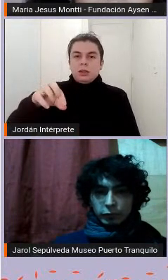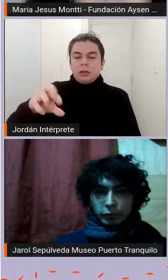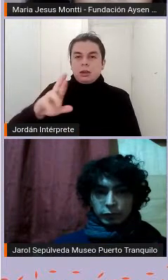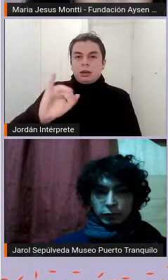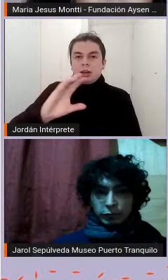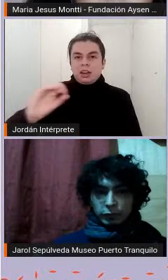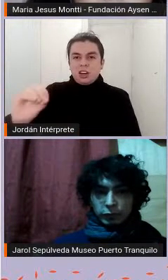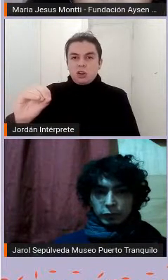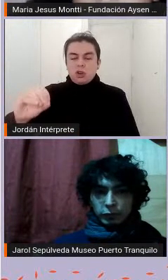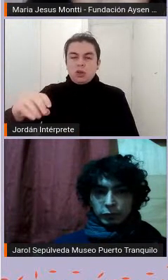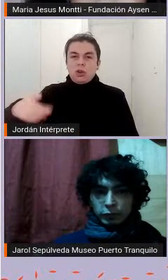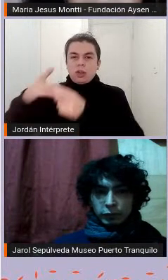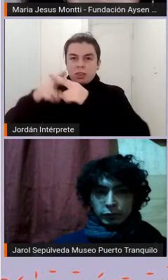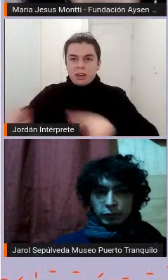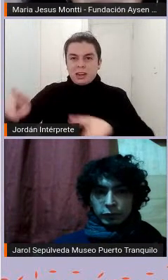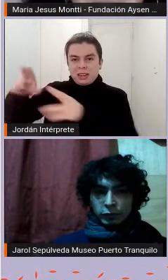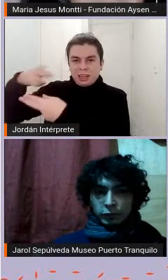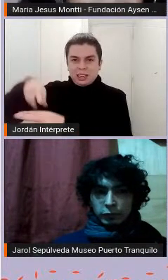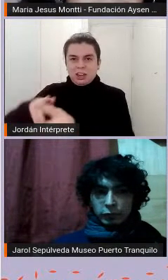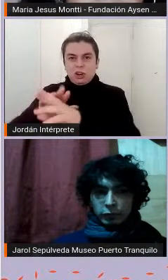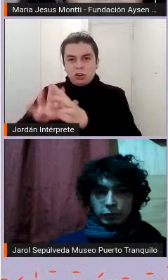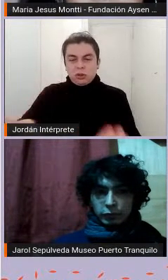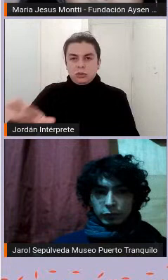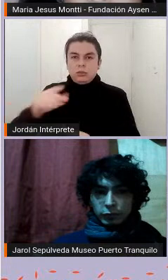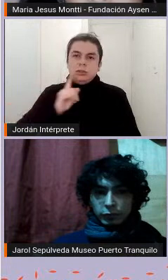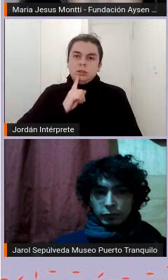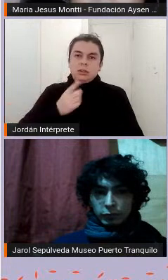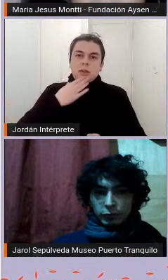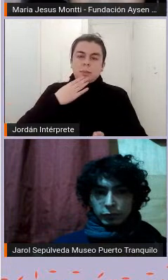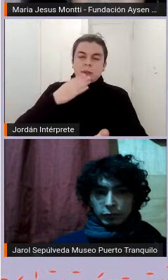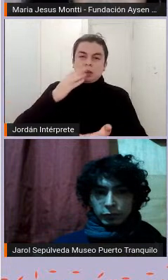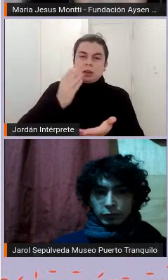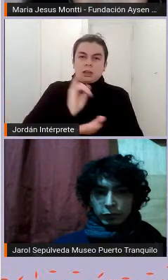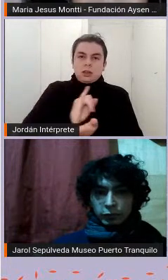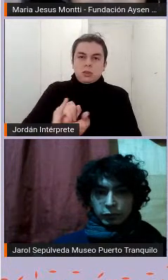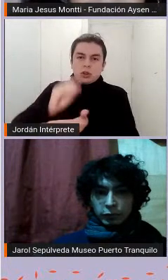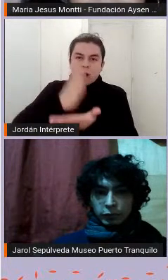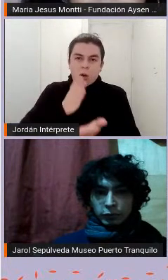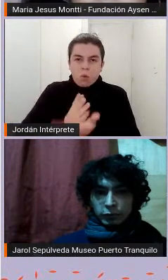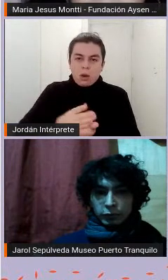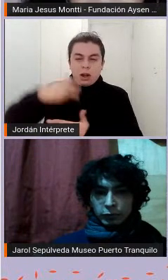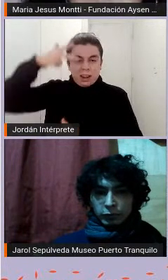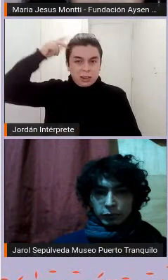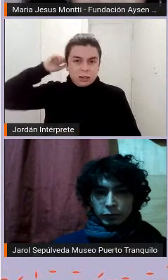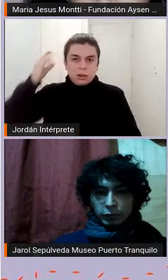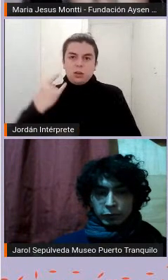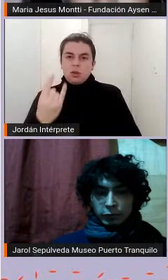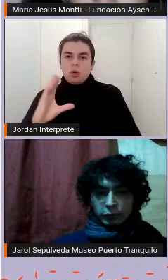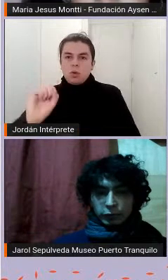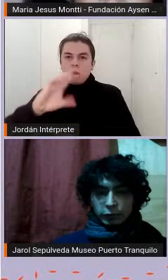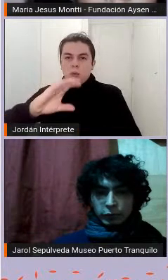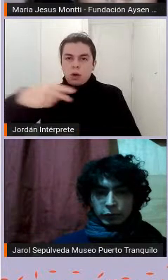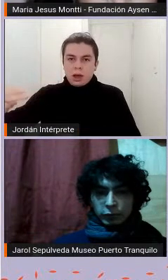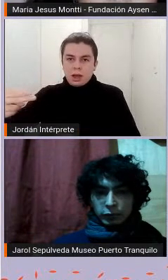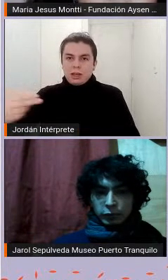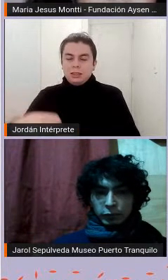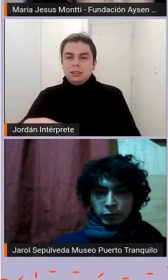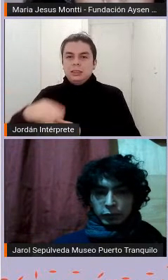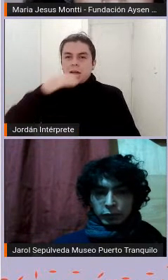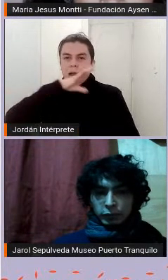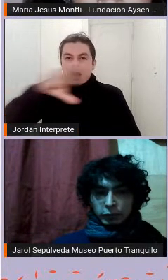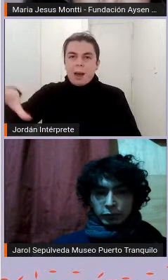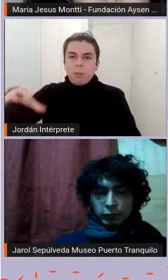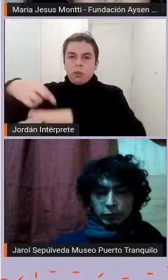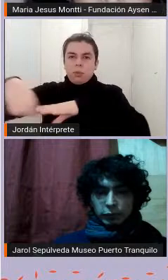la AG Hielo Norte, la Escuela Gabriela Mistral, la Universidad Austral de Chile, Campus Patagonia, el Museo Regional de